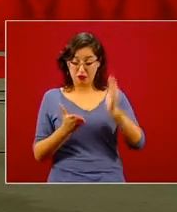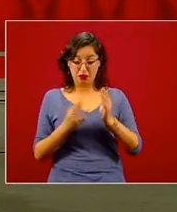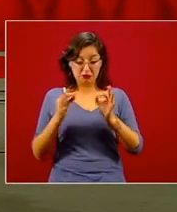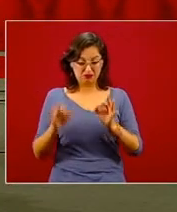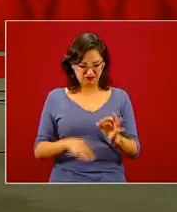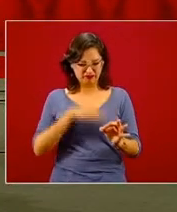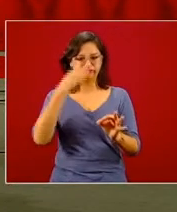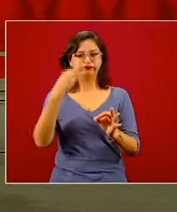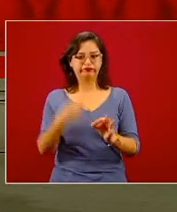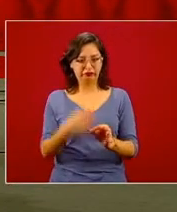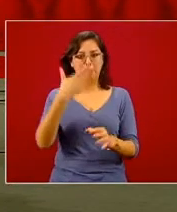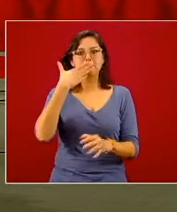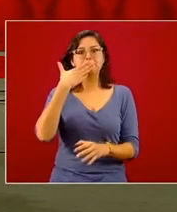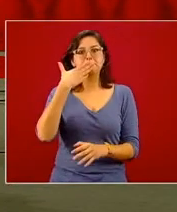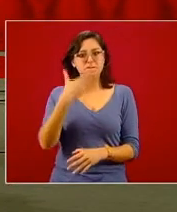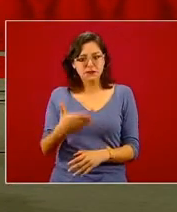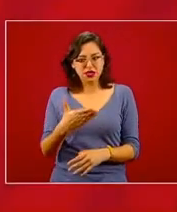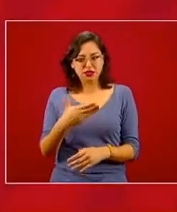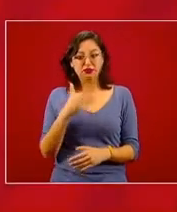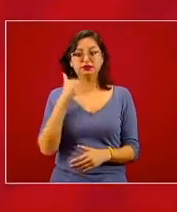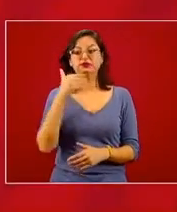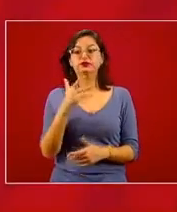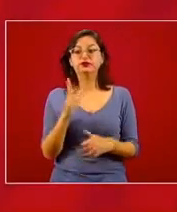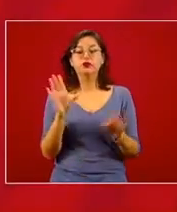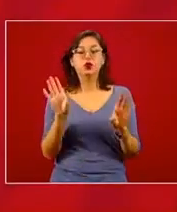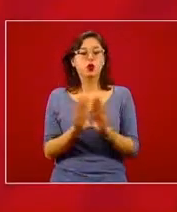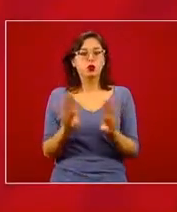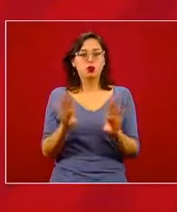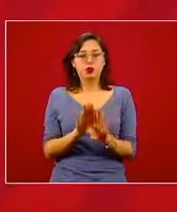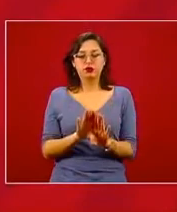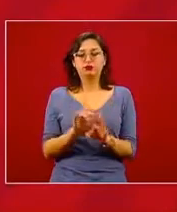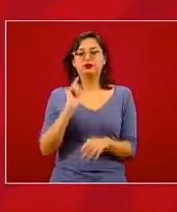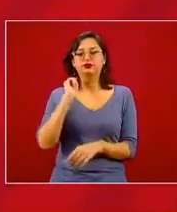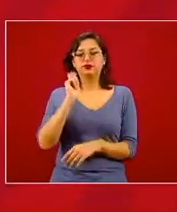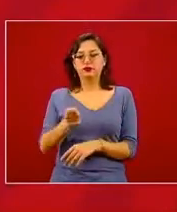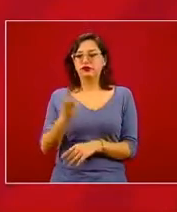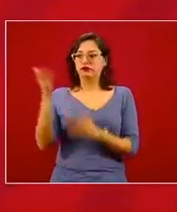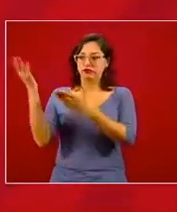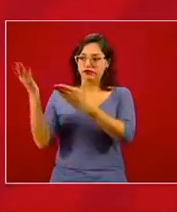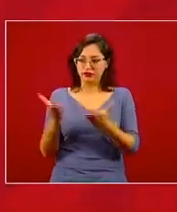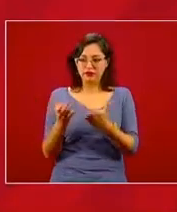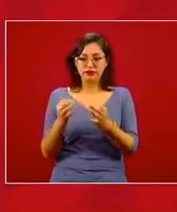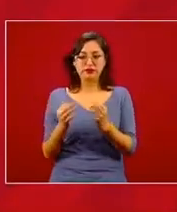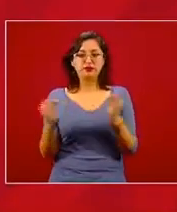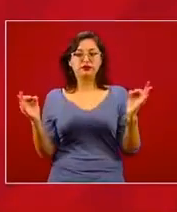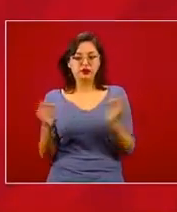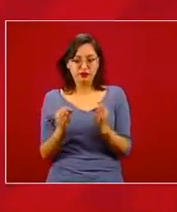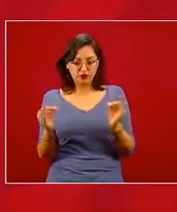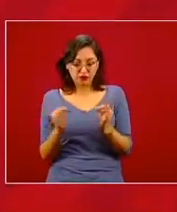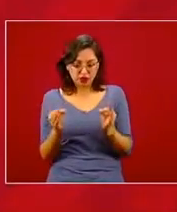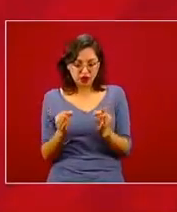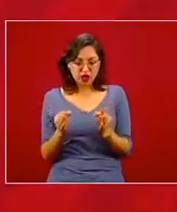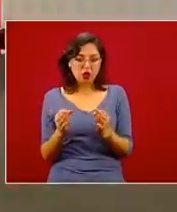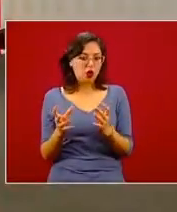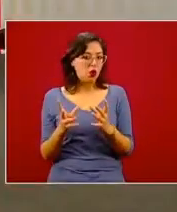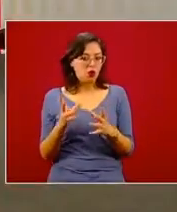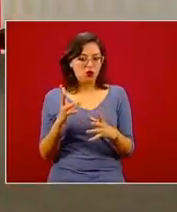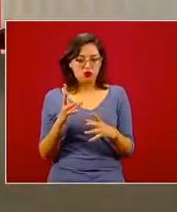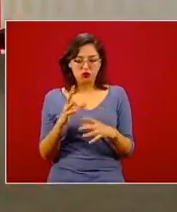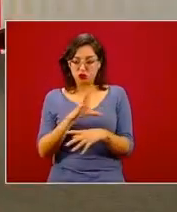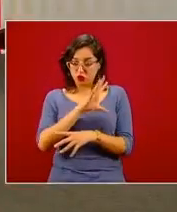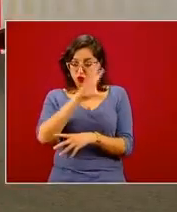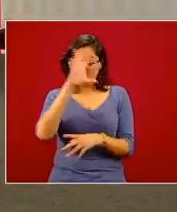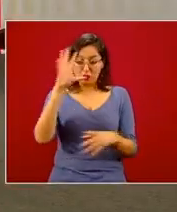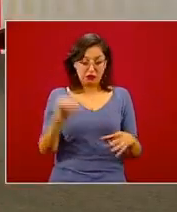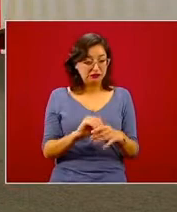es we decir, que receive el proceso de envío, que 100% debe of de ser these en red de tests, frío, or that el when embalaje y these las condiciones de tests la arrive, muestra